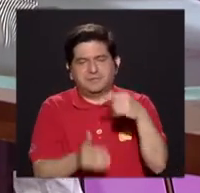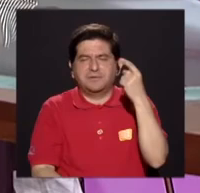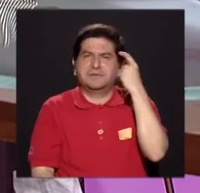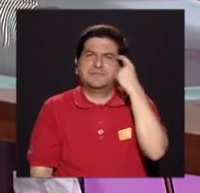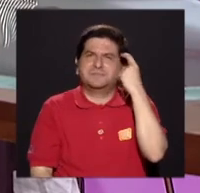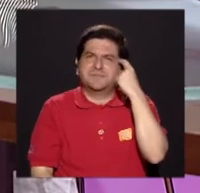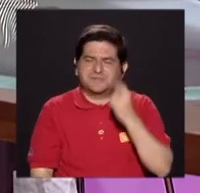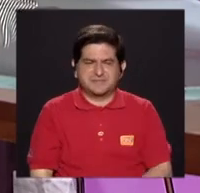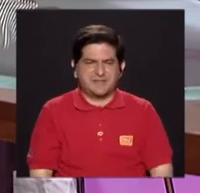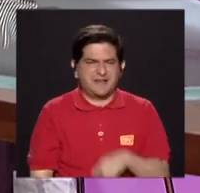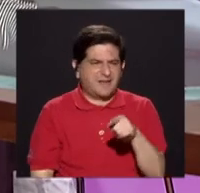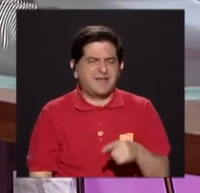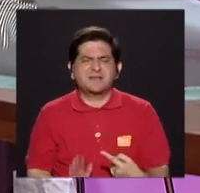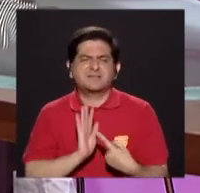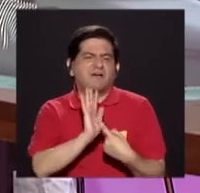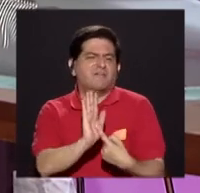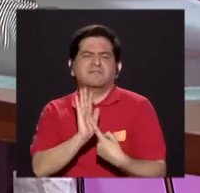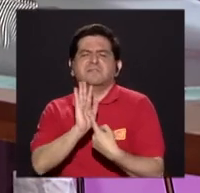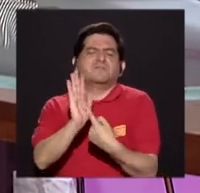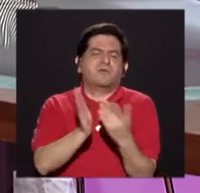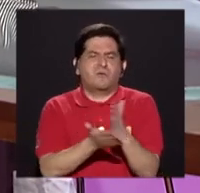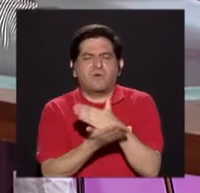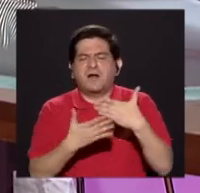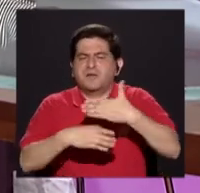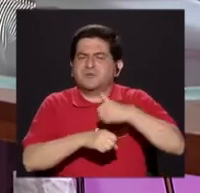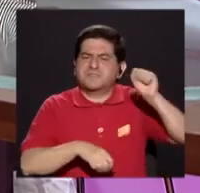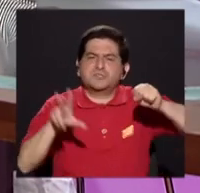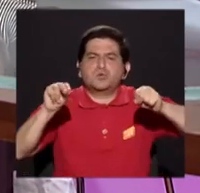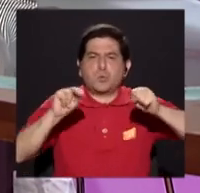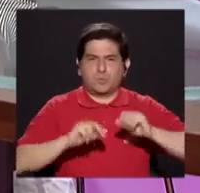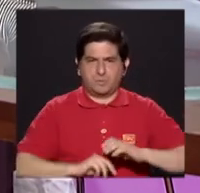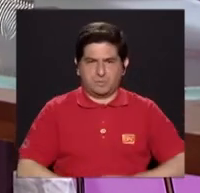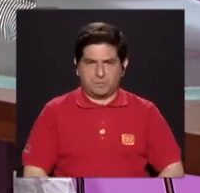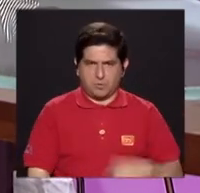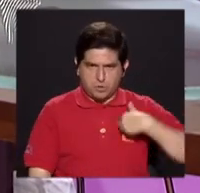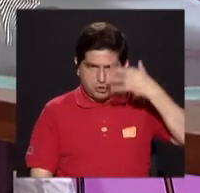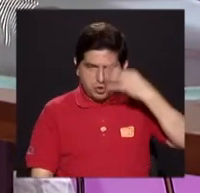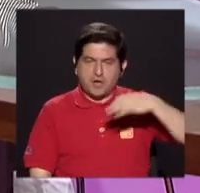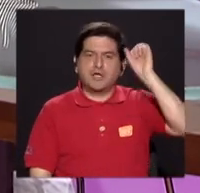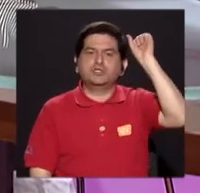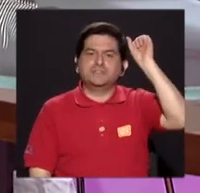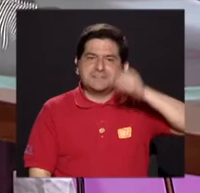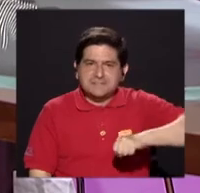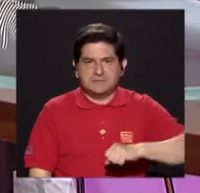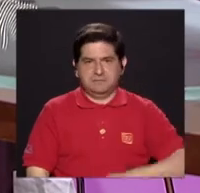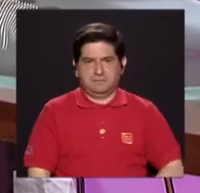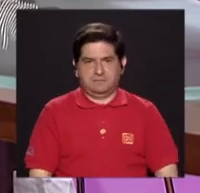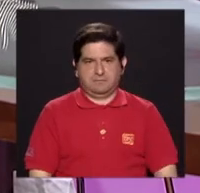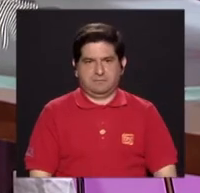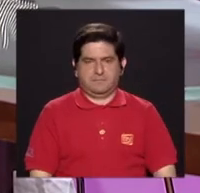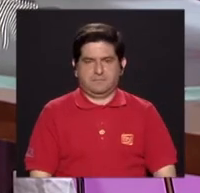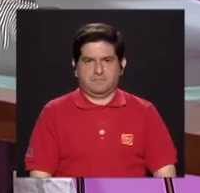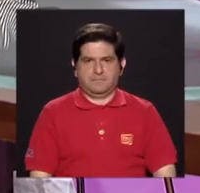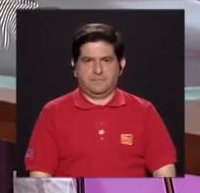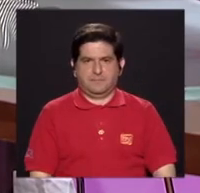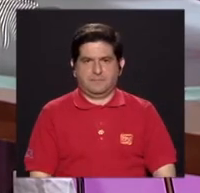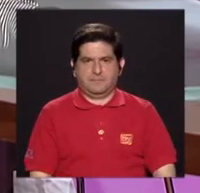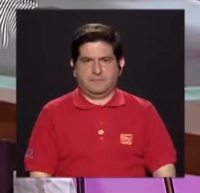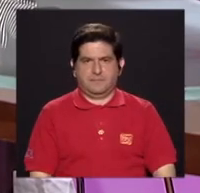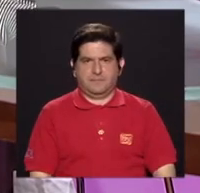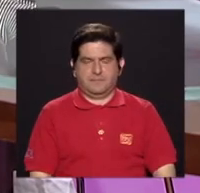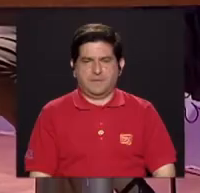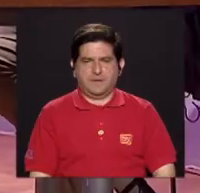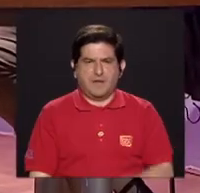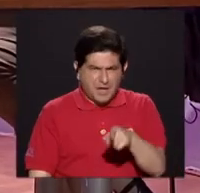pensando si fue un show que generó algo o no, yo creo que sí, porque inevitablemente... ¿Un